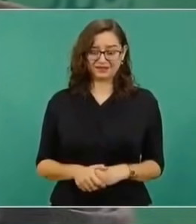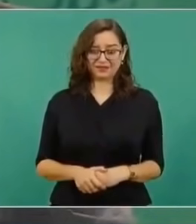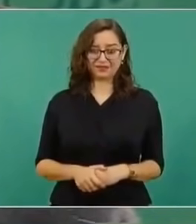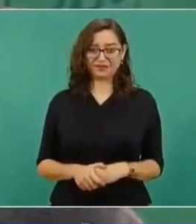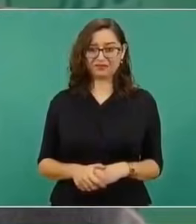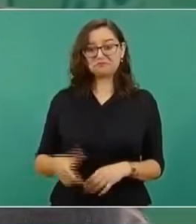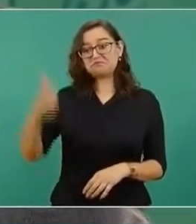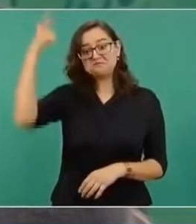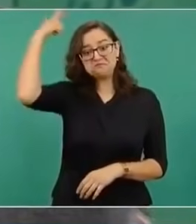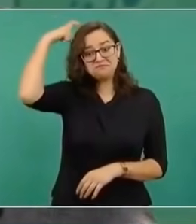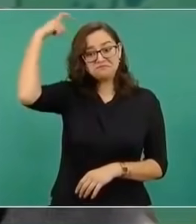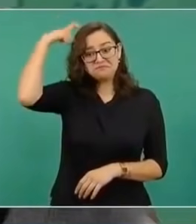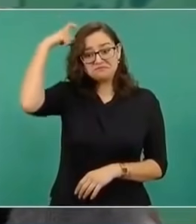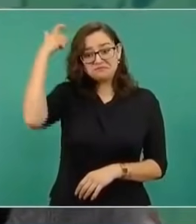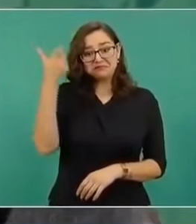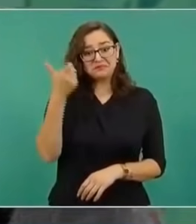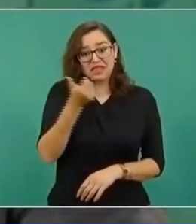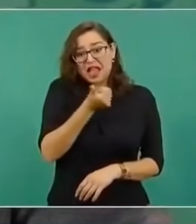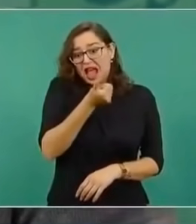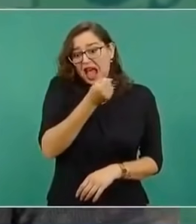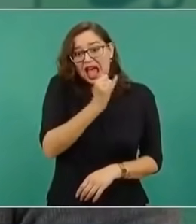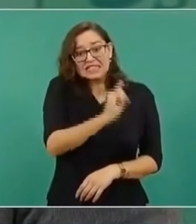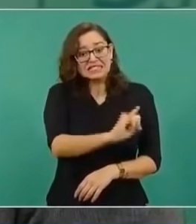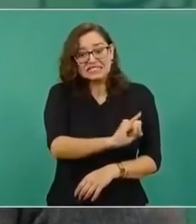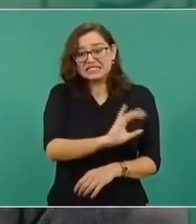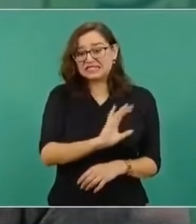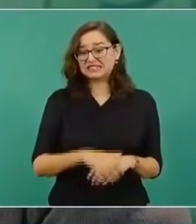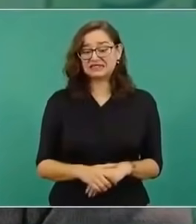es un pensamiento extendido.